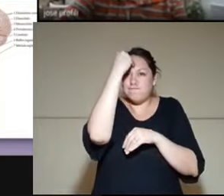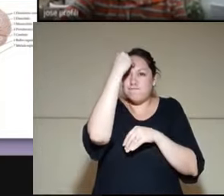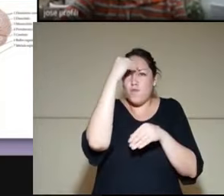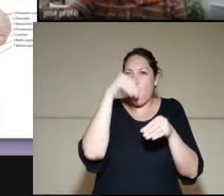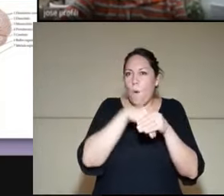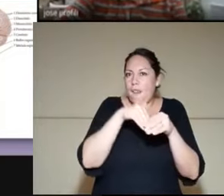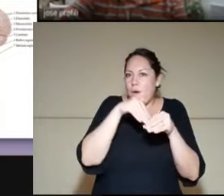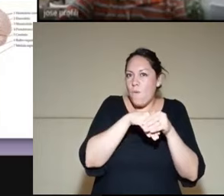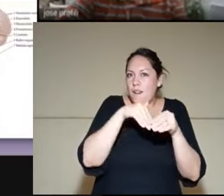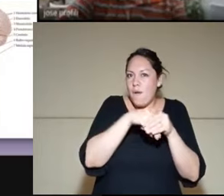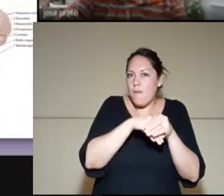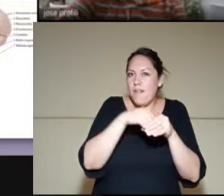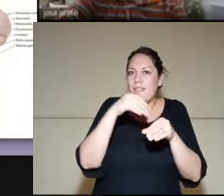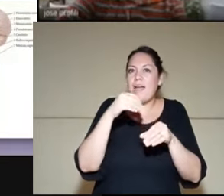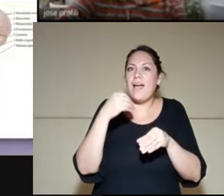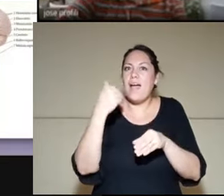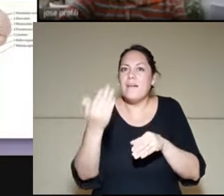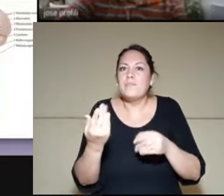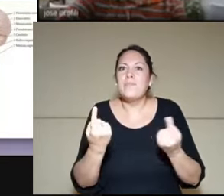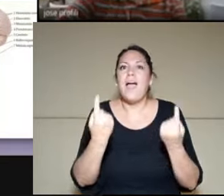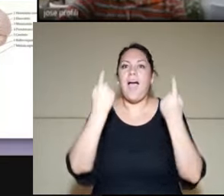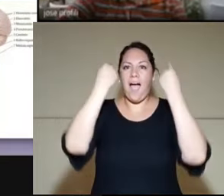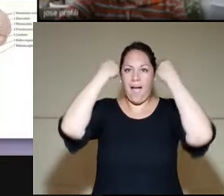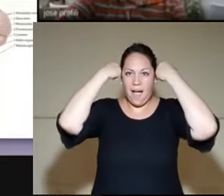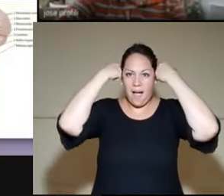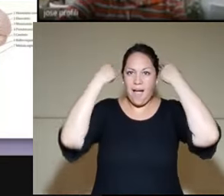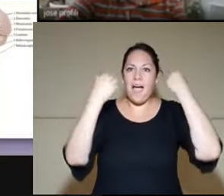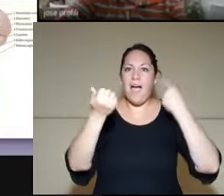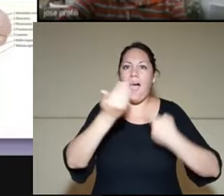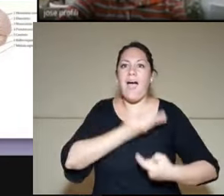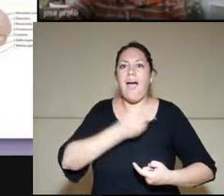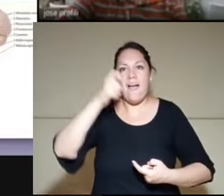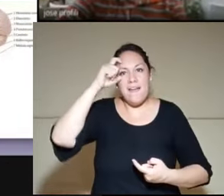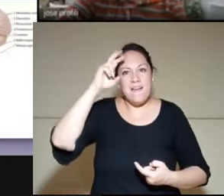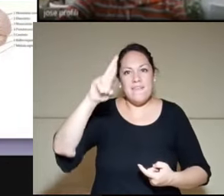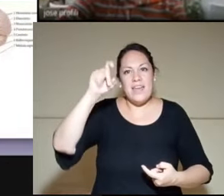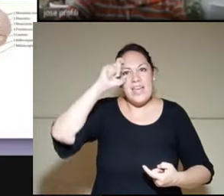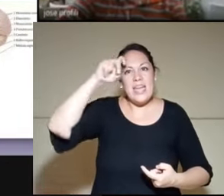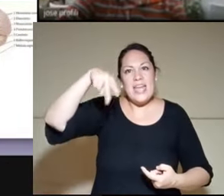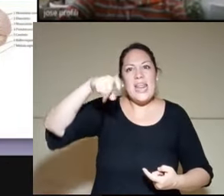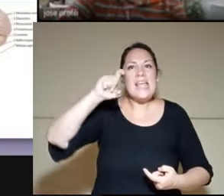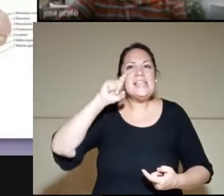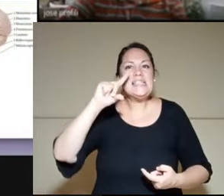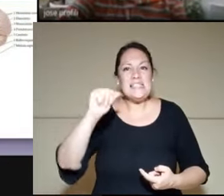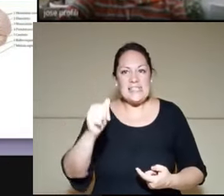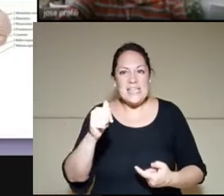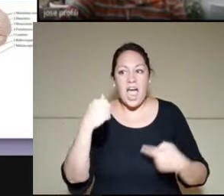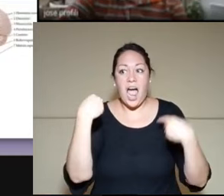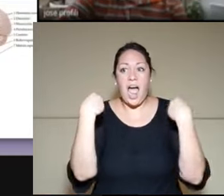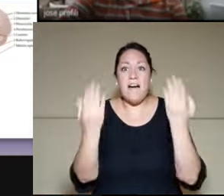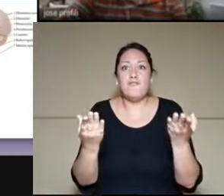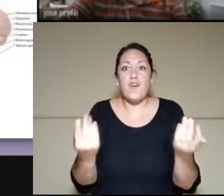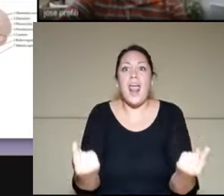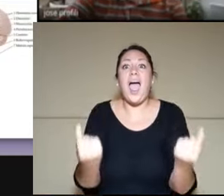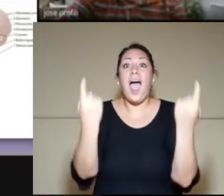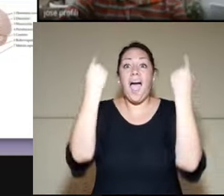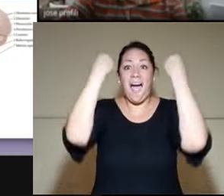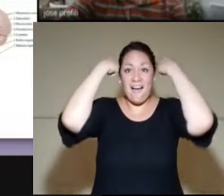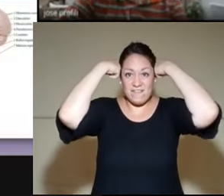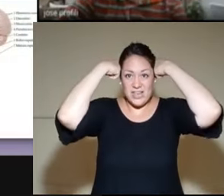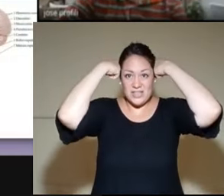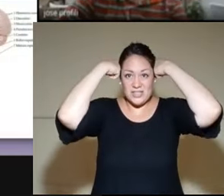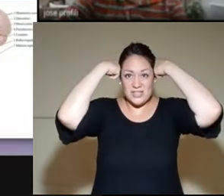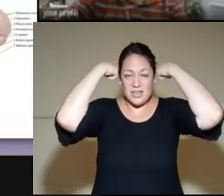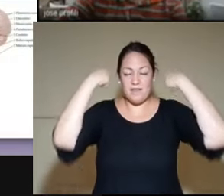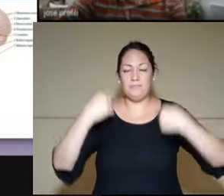entra desde la afuera, que se llama aferencia, así que graben ese concepto, aferencia. Lo aferente es